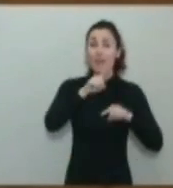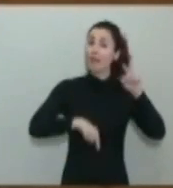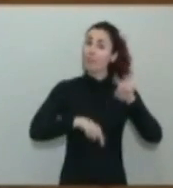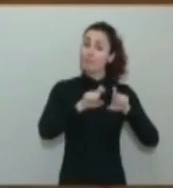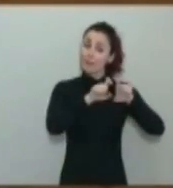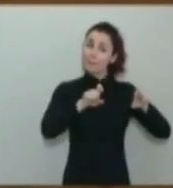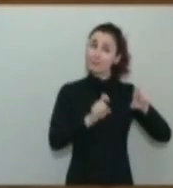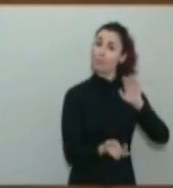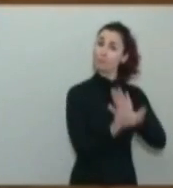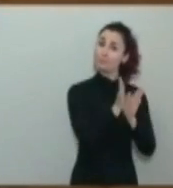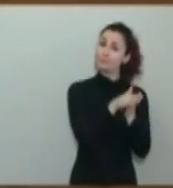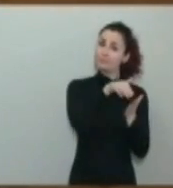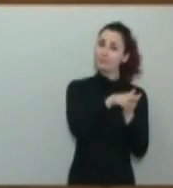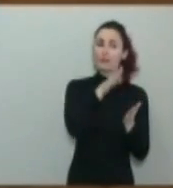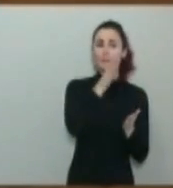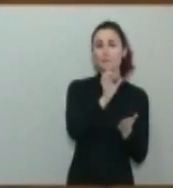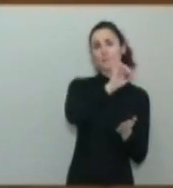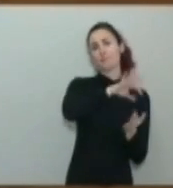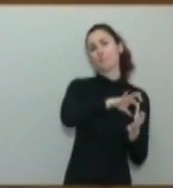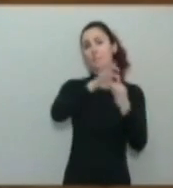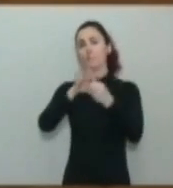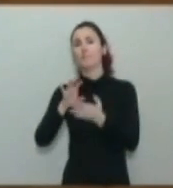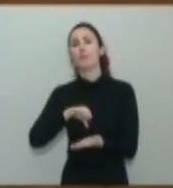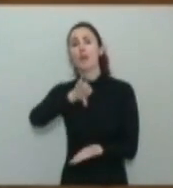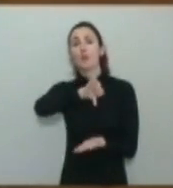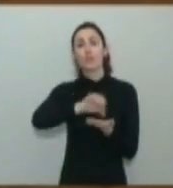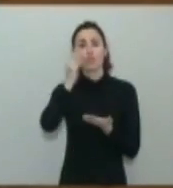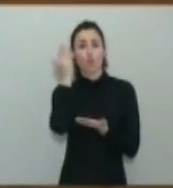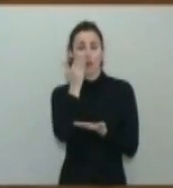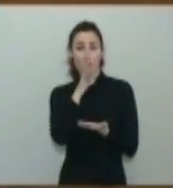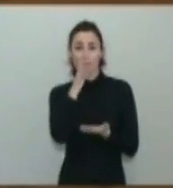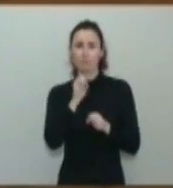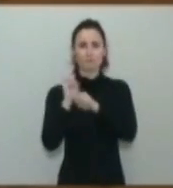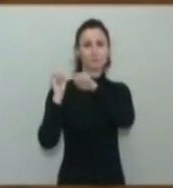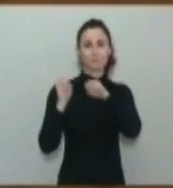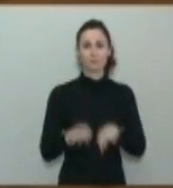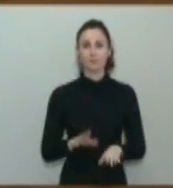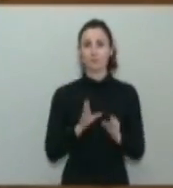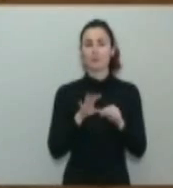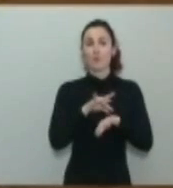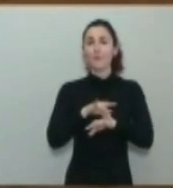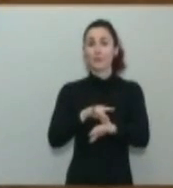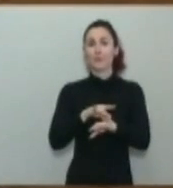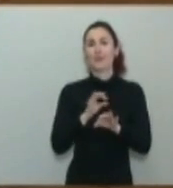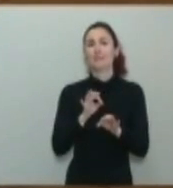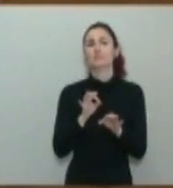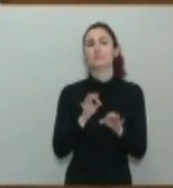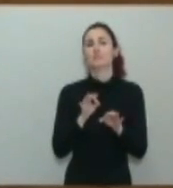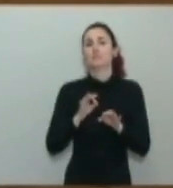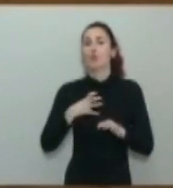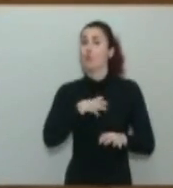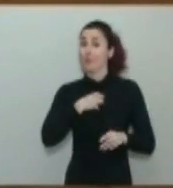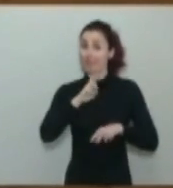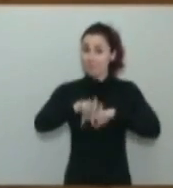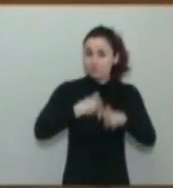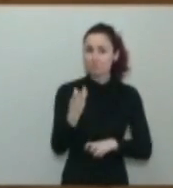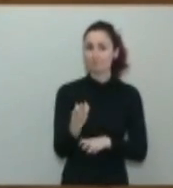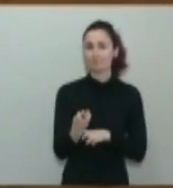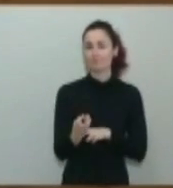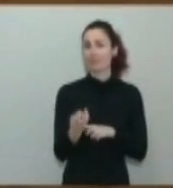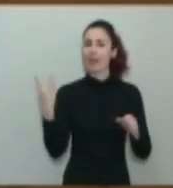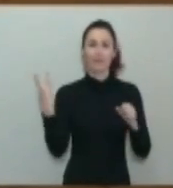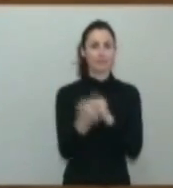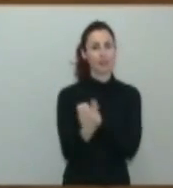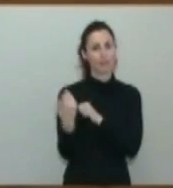de texto y los centros que los usan, incluyendo el abandono de los denominados manuales fungibles, que impiden su